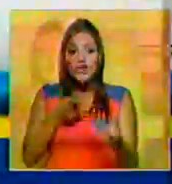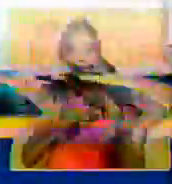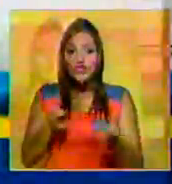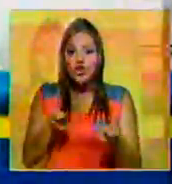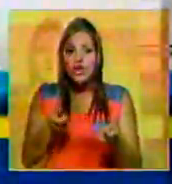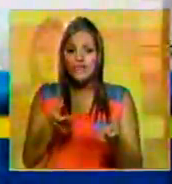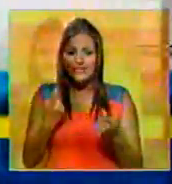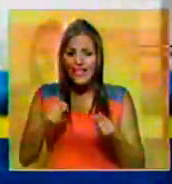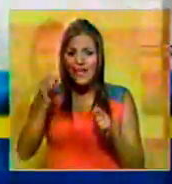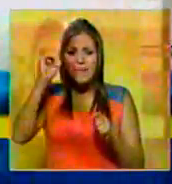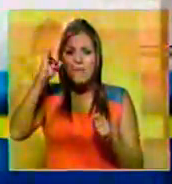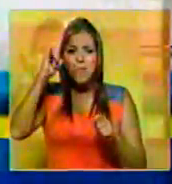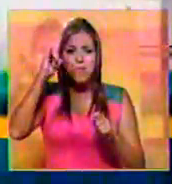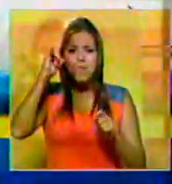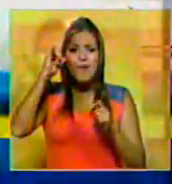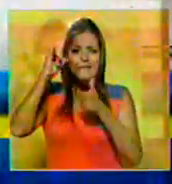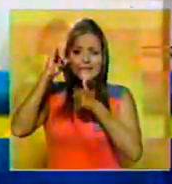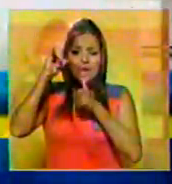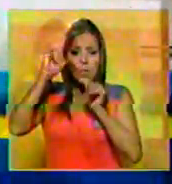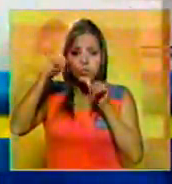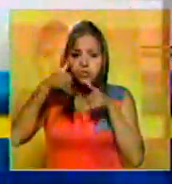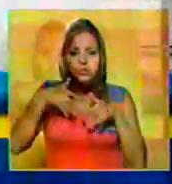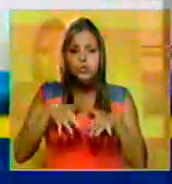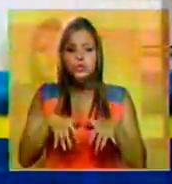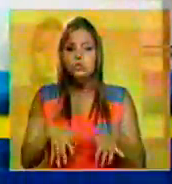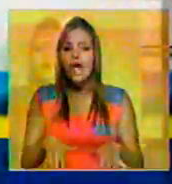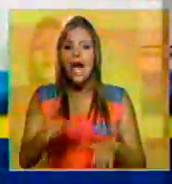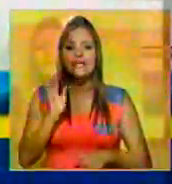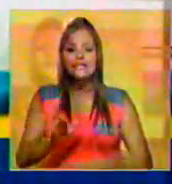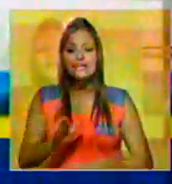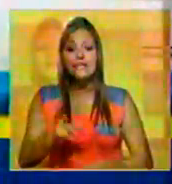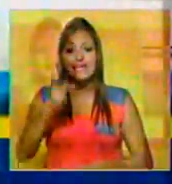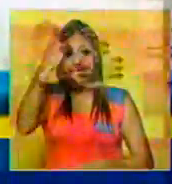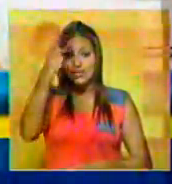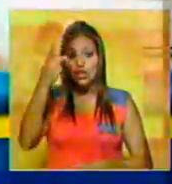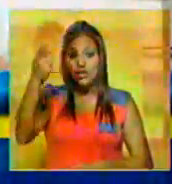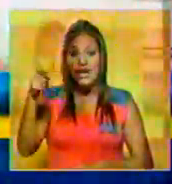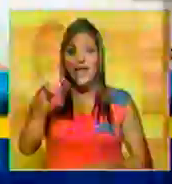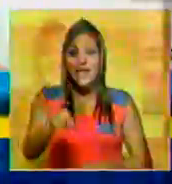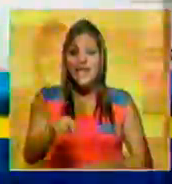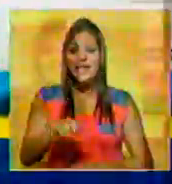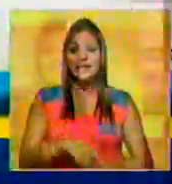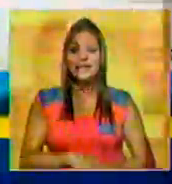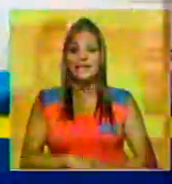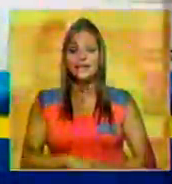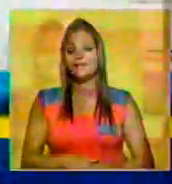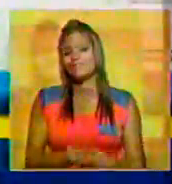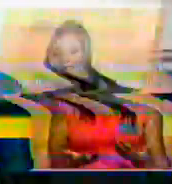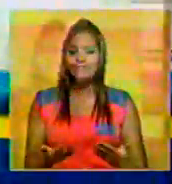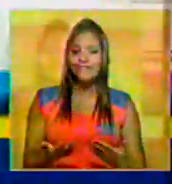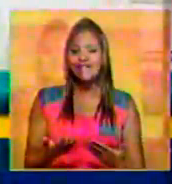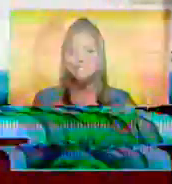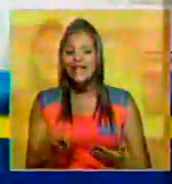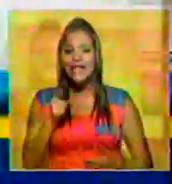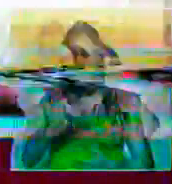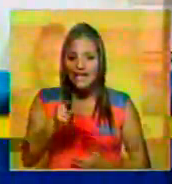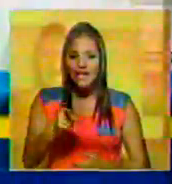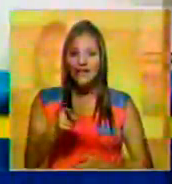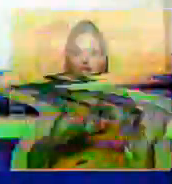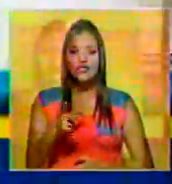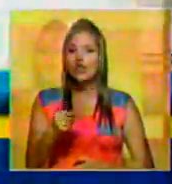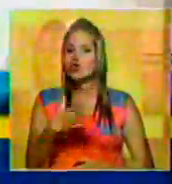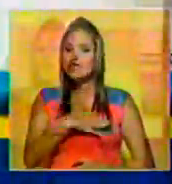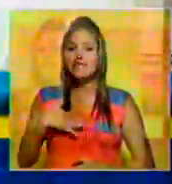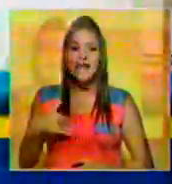el esfínter, un problema netamente neurológico donde ella psicológicamente, por decirlo de una forma, no